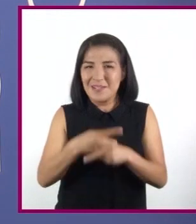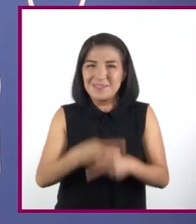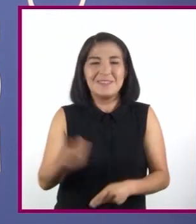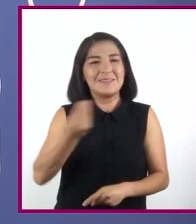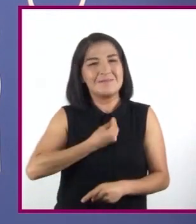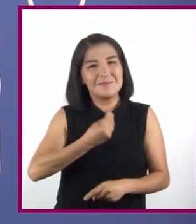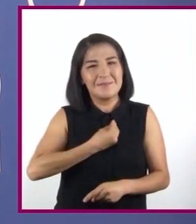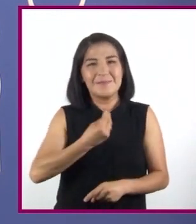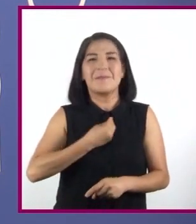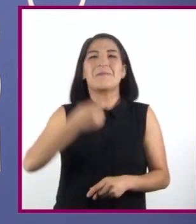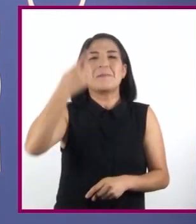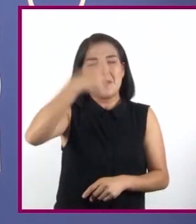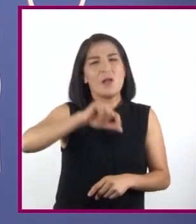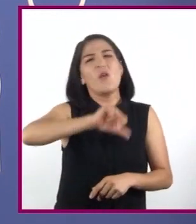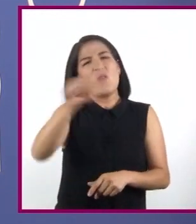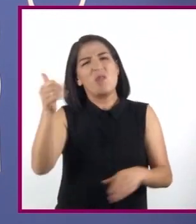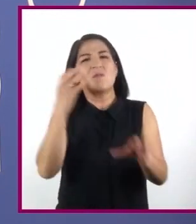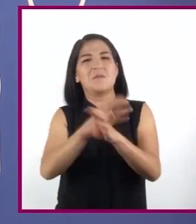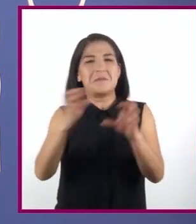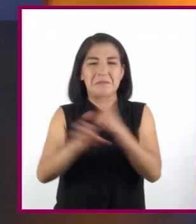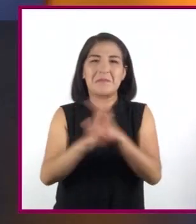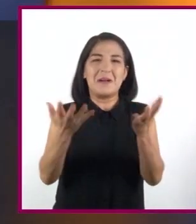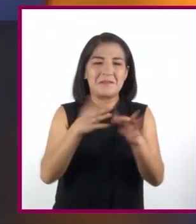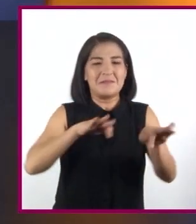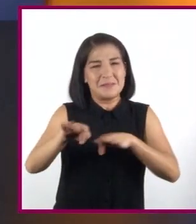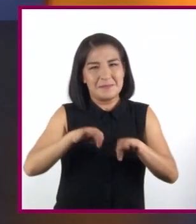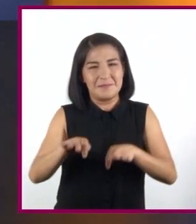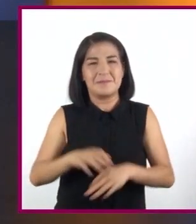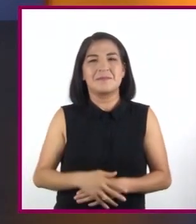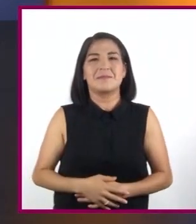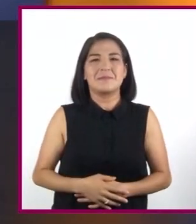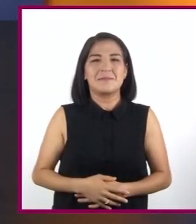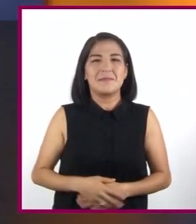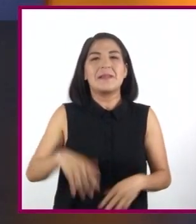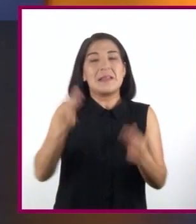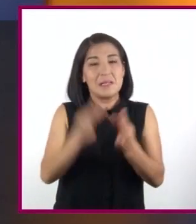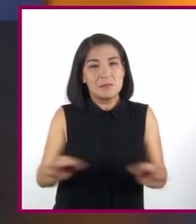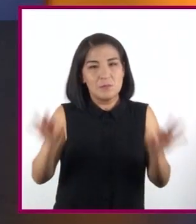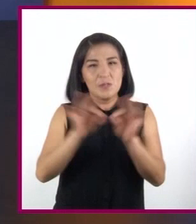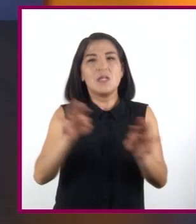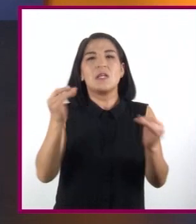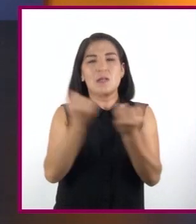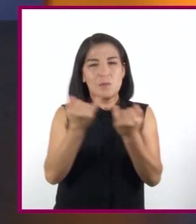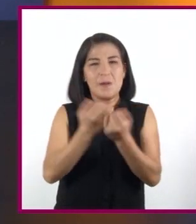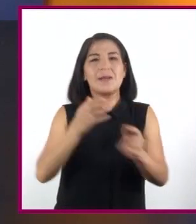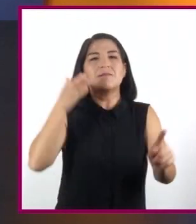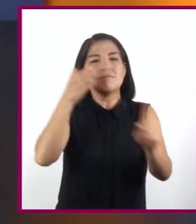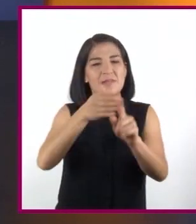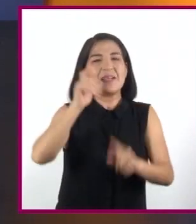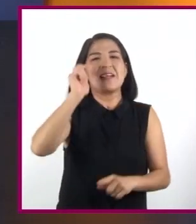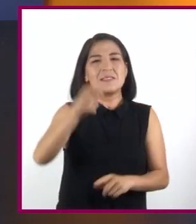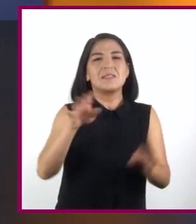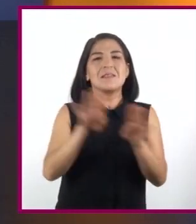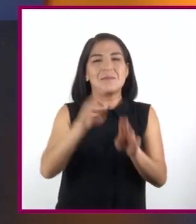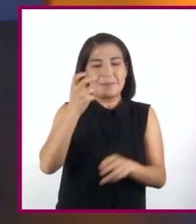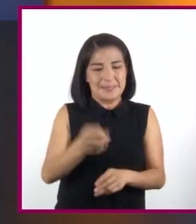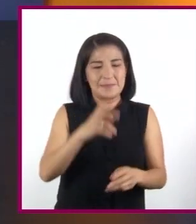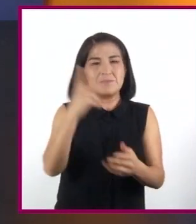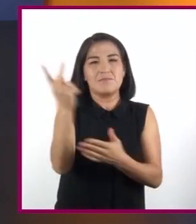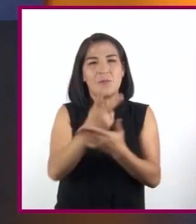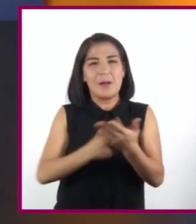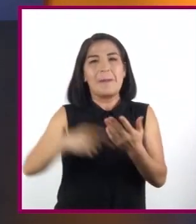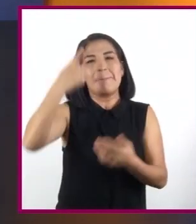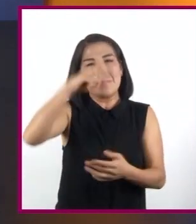de conocer otras maneras de trabajo colaborativo. Es importante señalar que este programa tiene la finalidad de